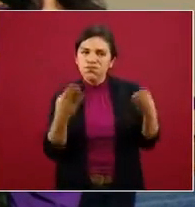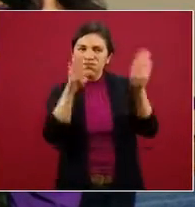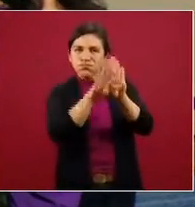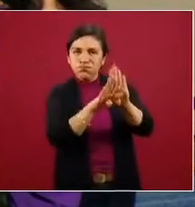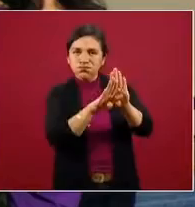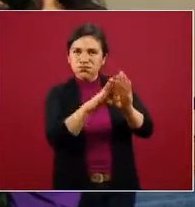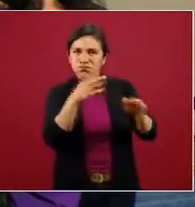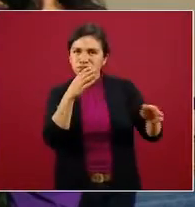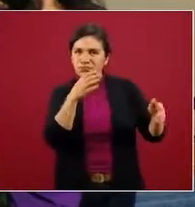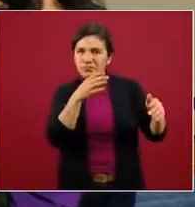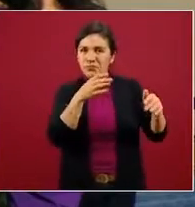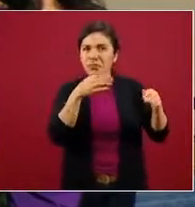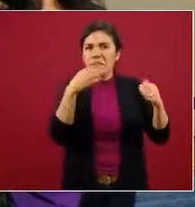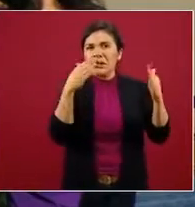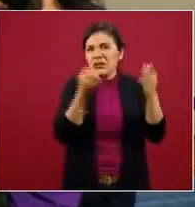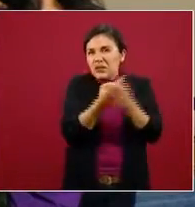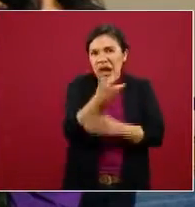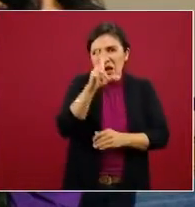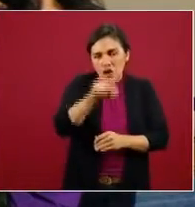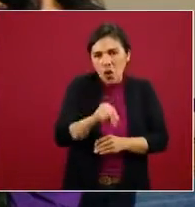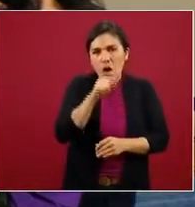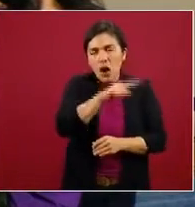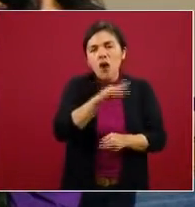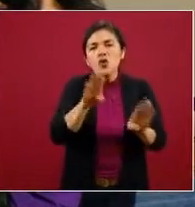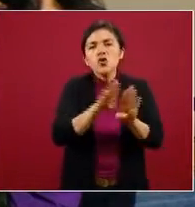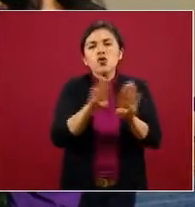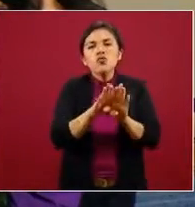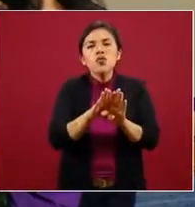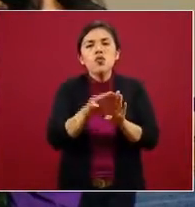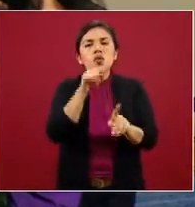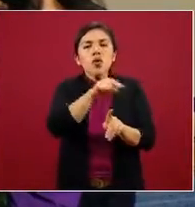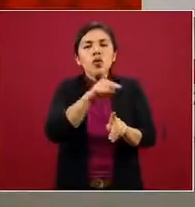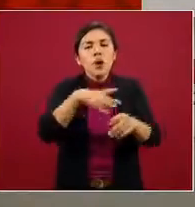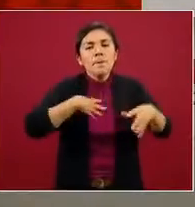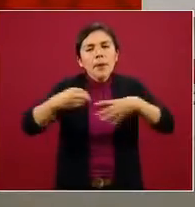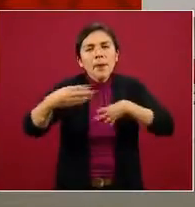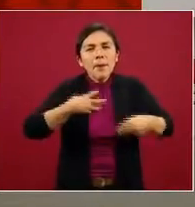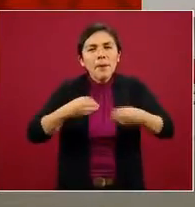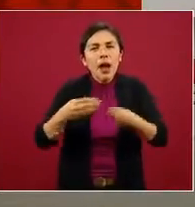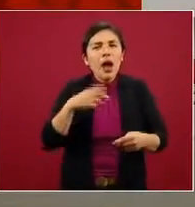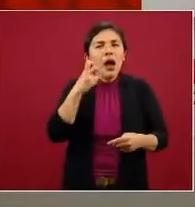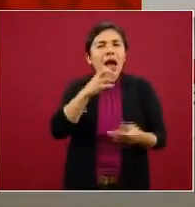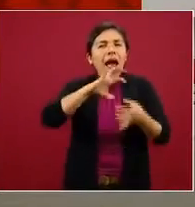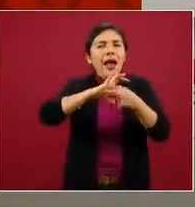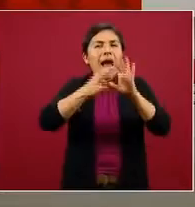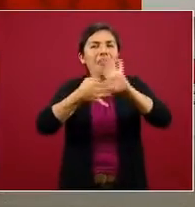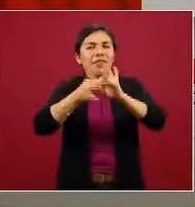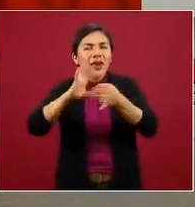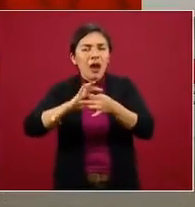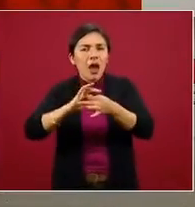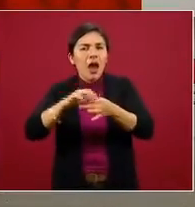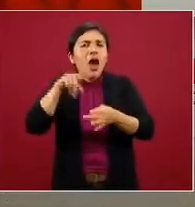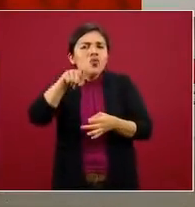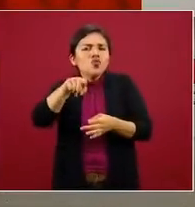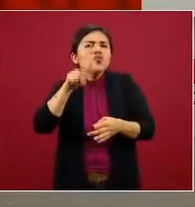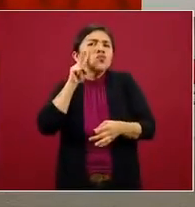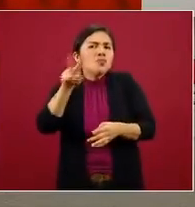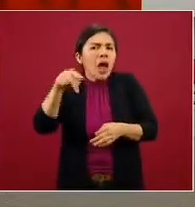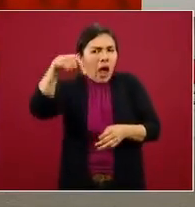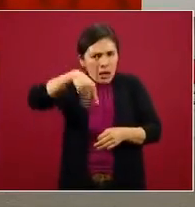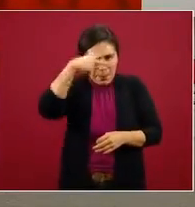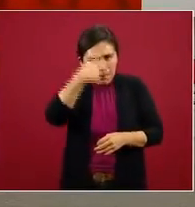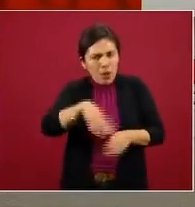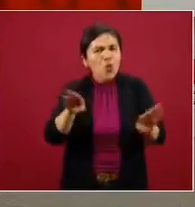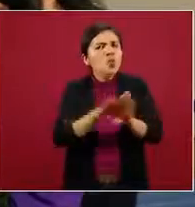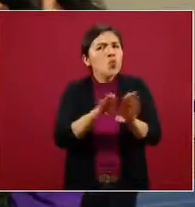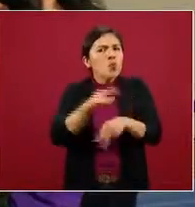curarlos y establecer sus cadenas de transmisión. ¿Cómo vamos en esa parte? ¿Se está